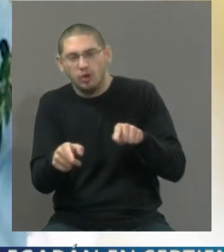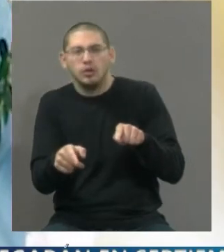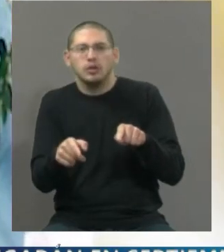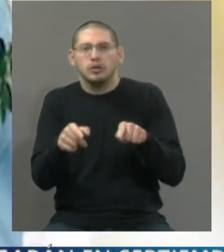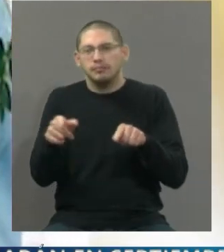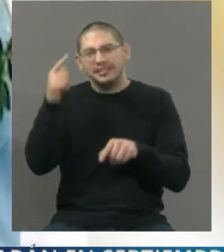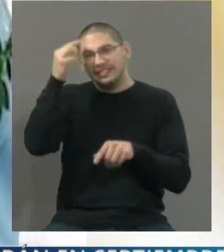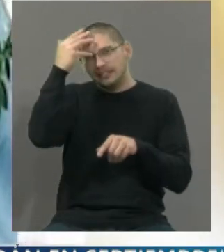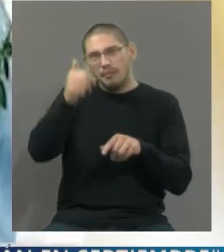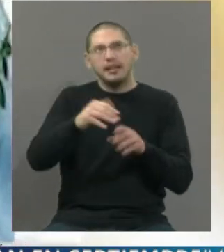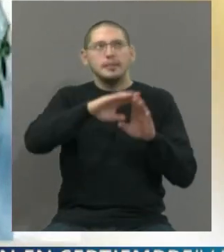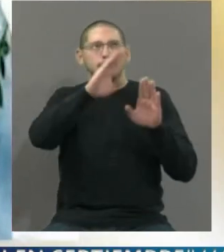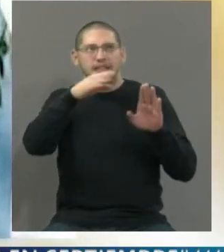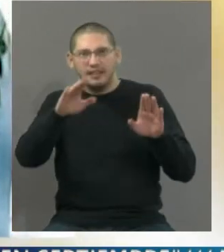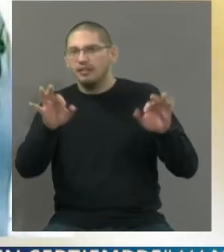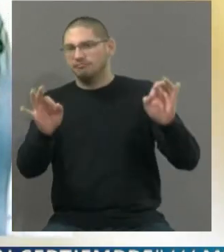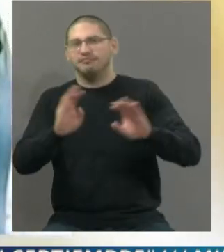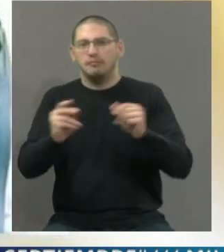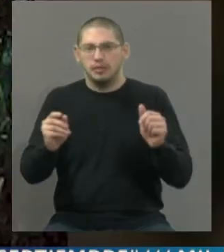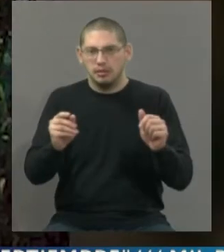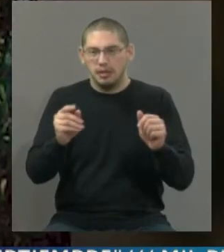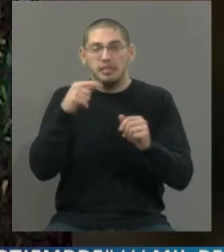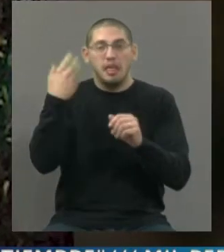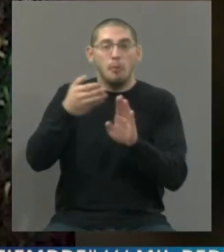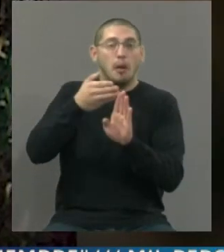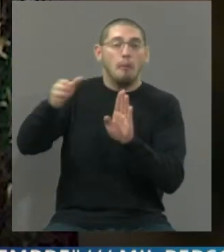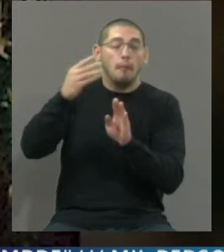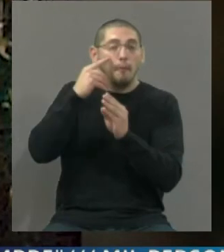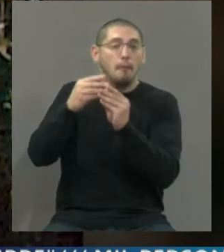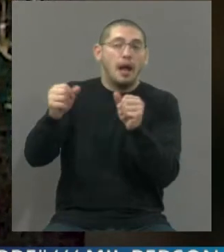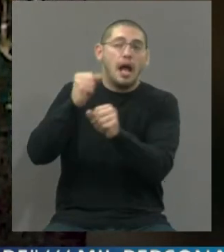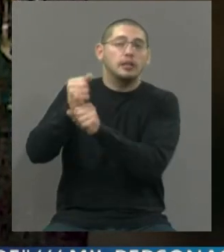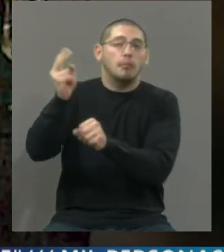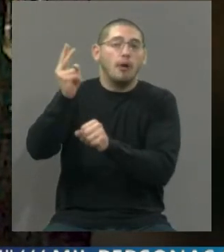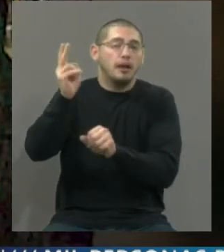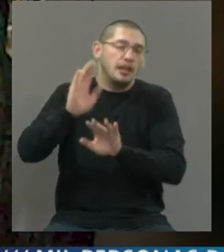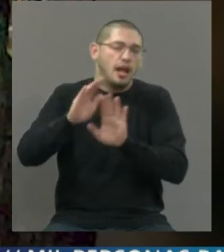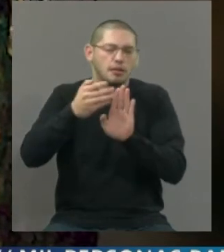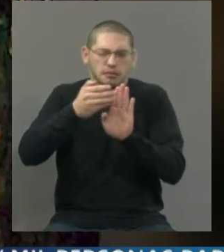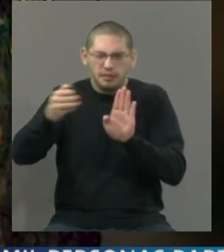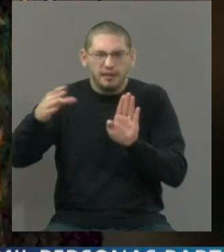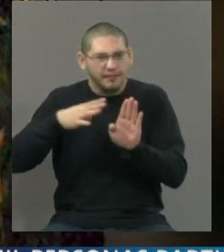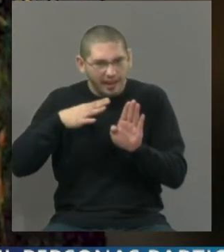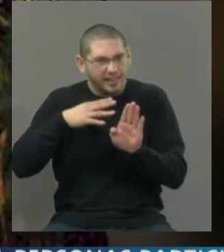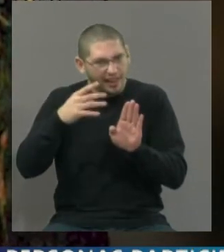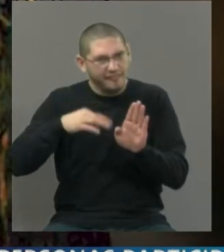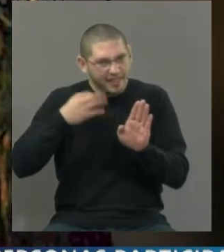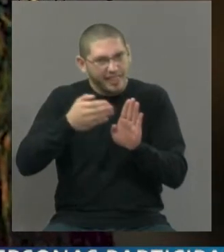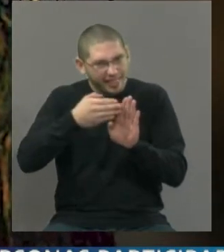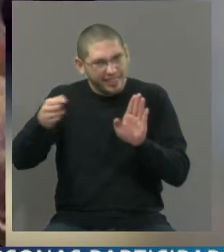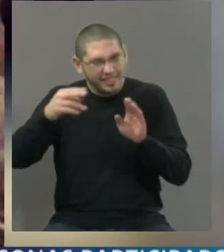Martín, cruce de los Andes, y después perdemos el rastro medio hasta que se muere. Tal cual. ¿Viste?